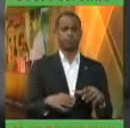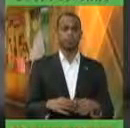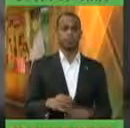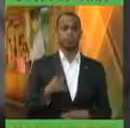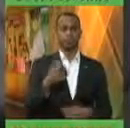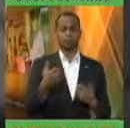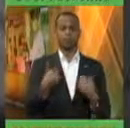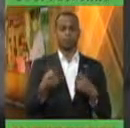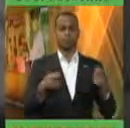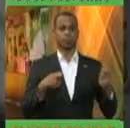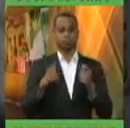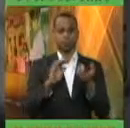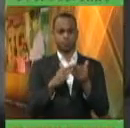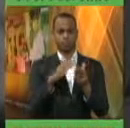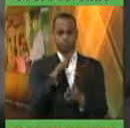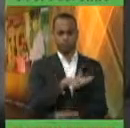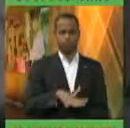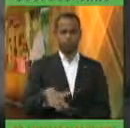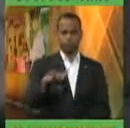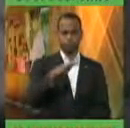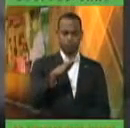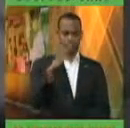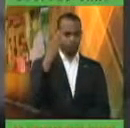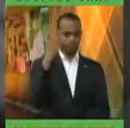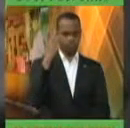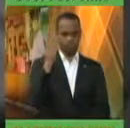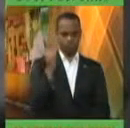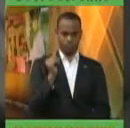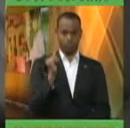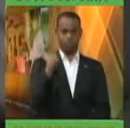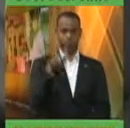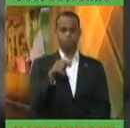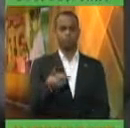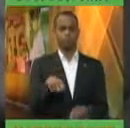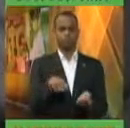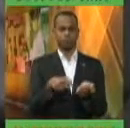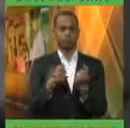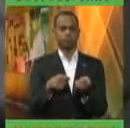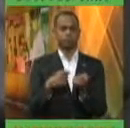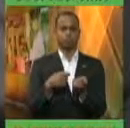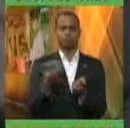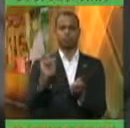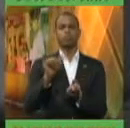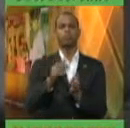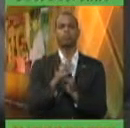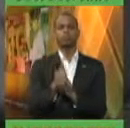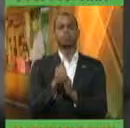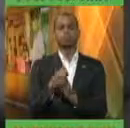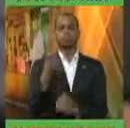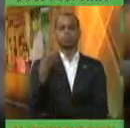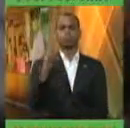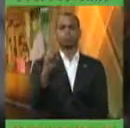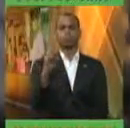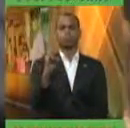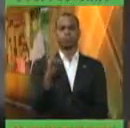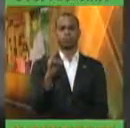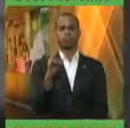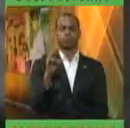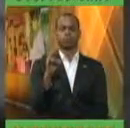una coordinación con la mancomunidad porque este síndico estar acá le da además líder de los 17